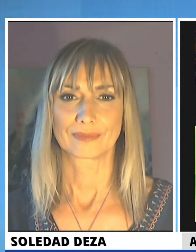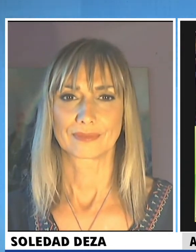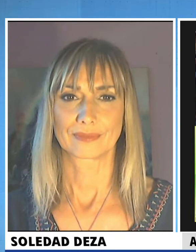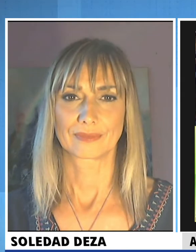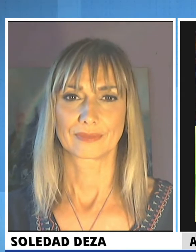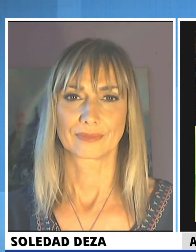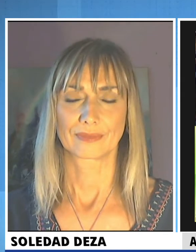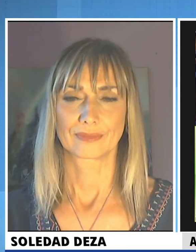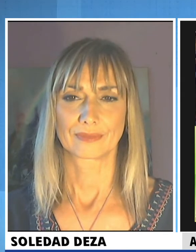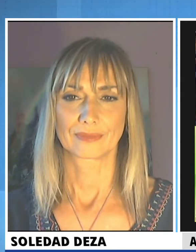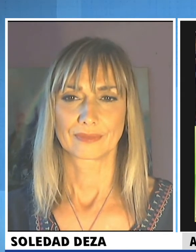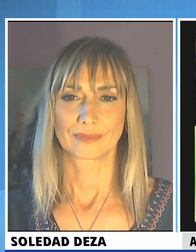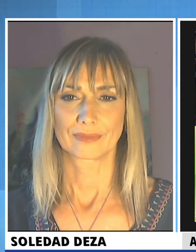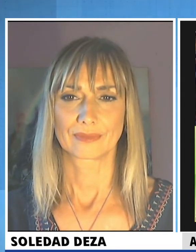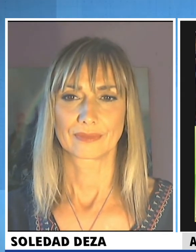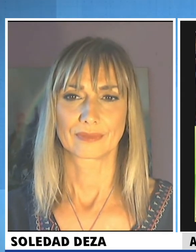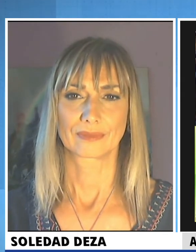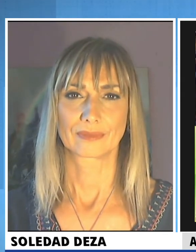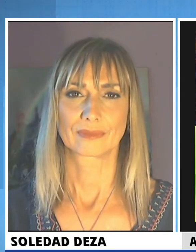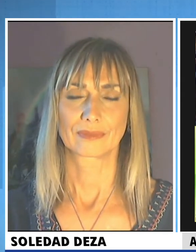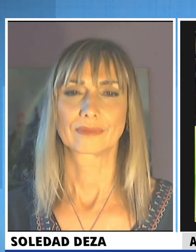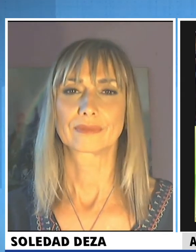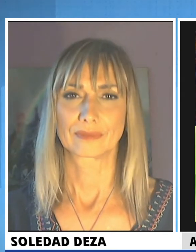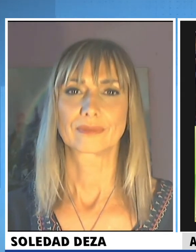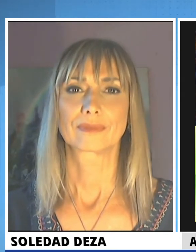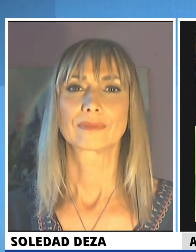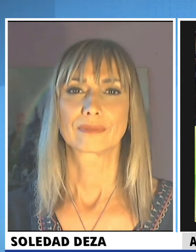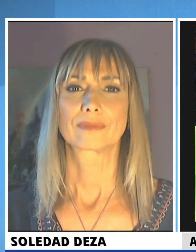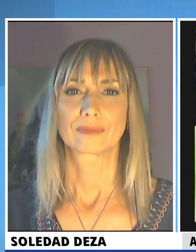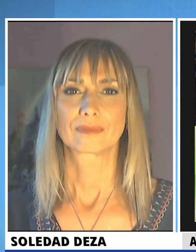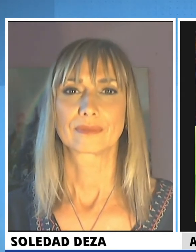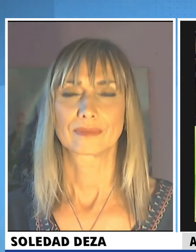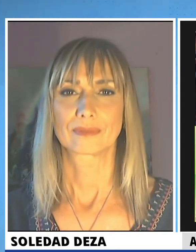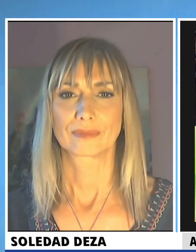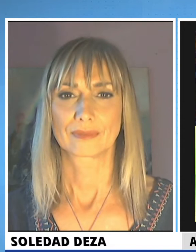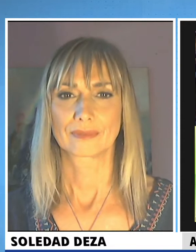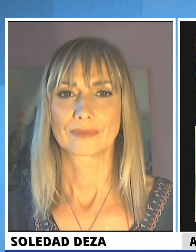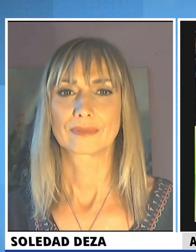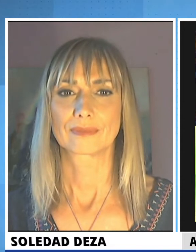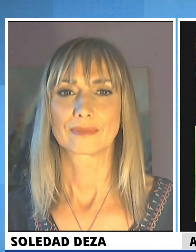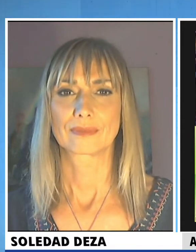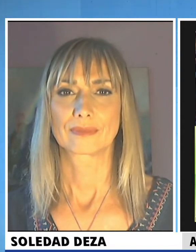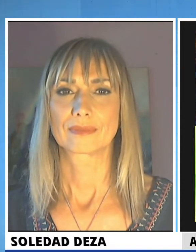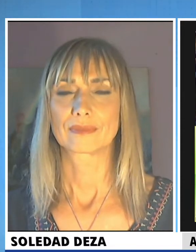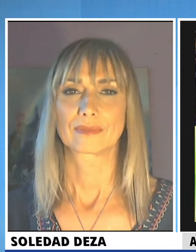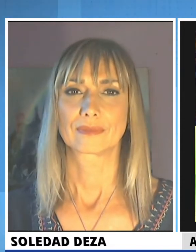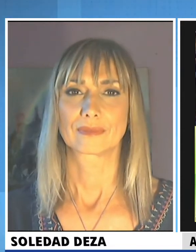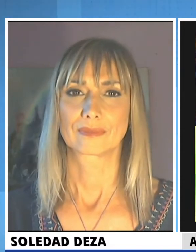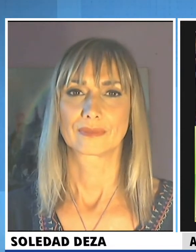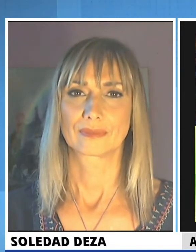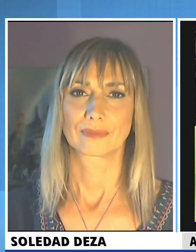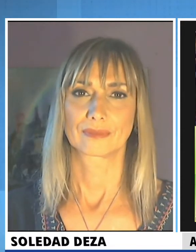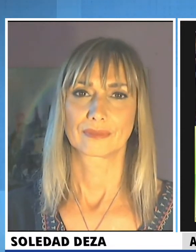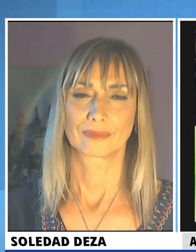profundiza esas relaciones desiguales de poder que se dan en los trabajos, en la atención clínica y demás, y que tienen un sesgo de